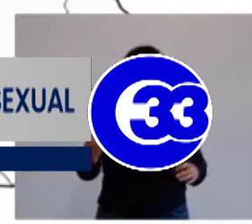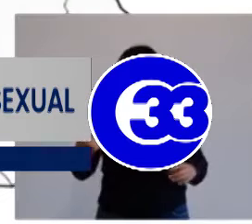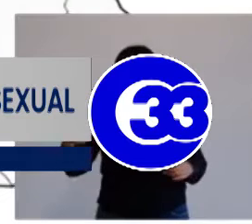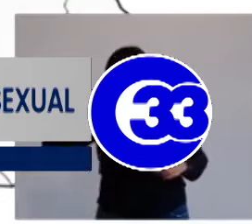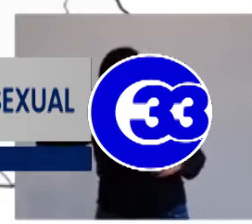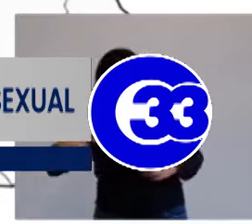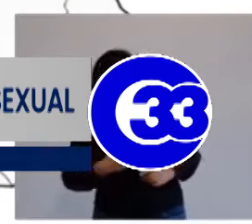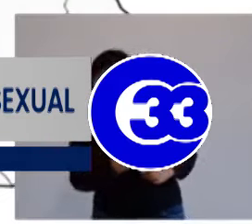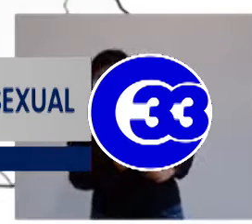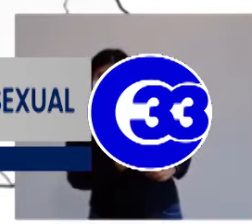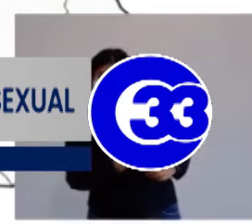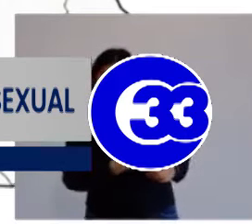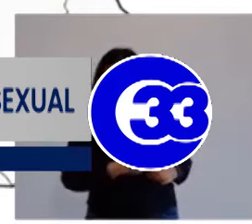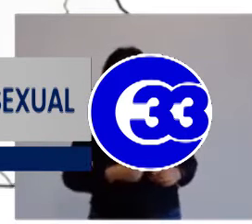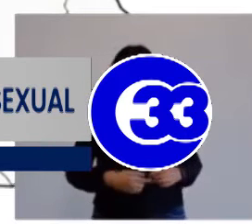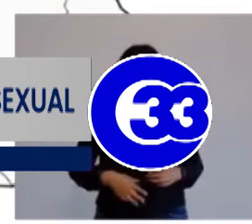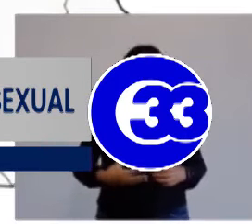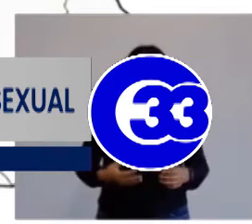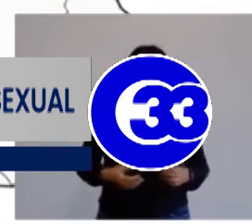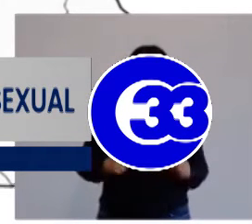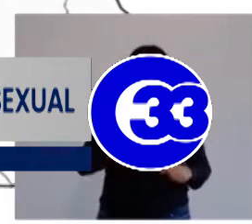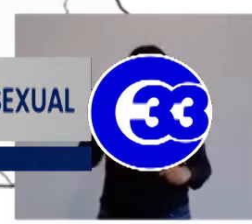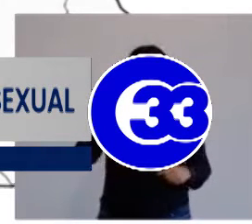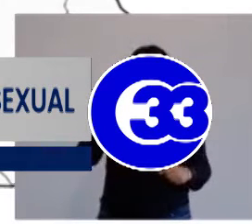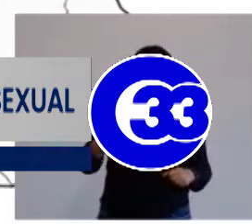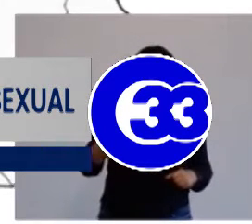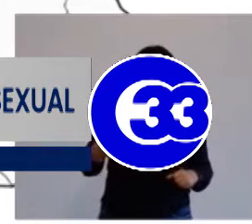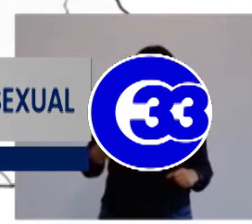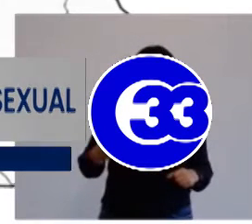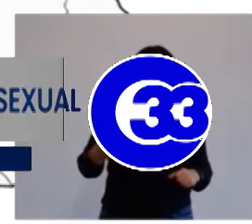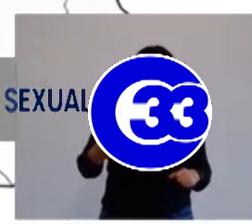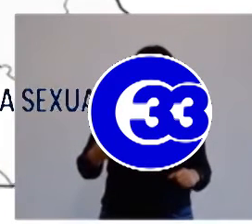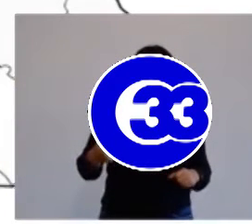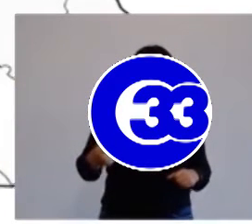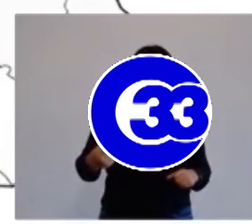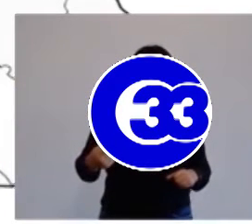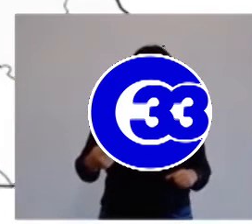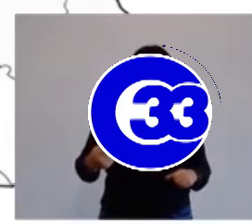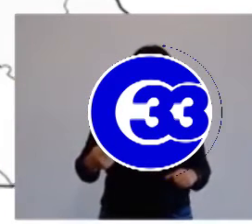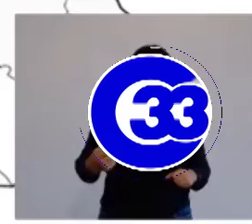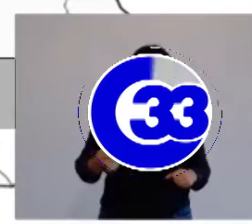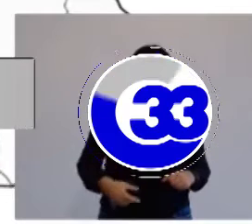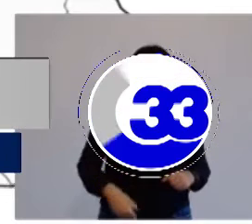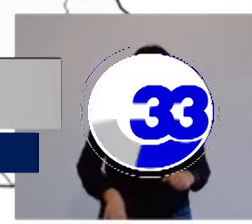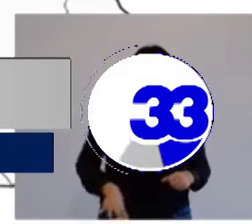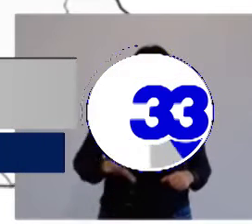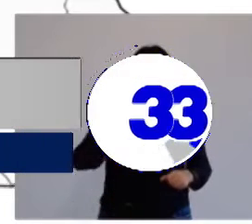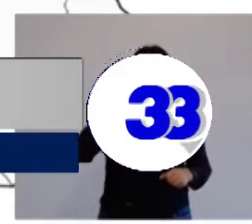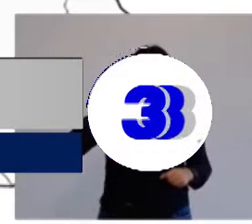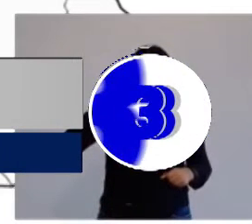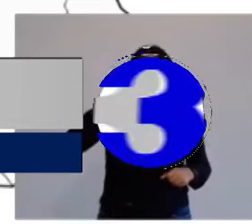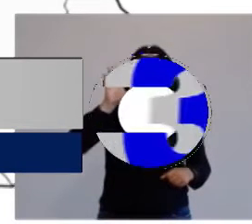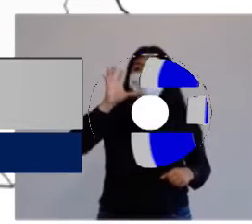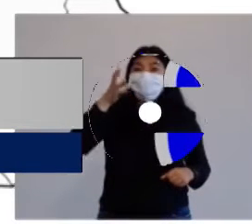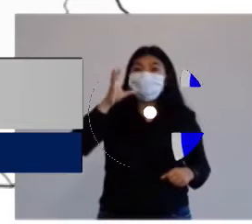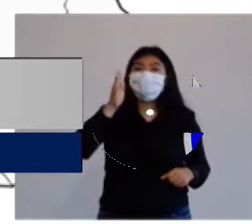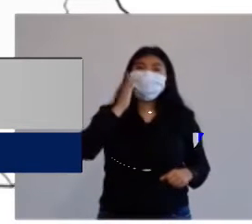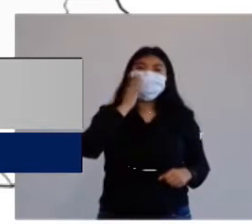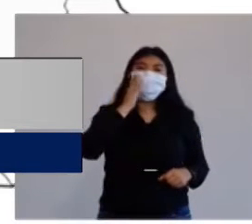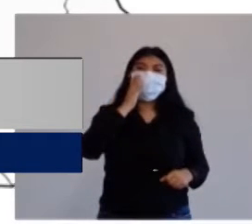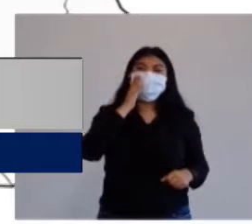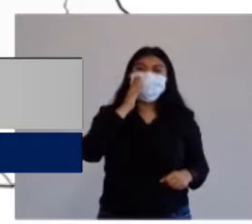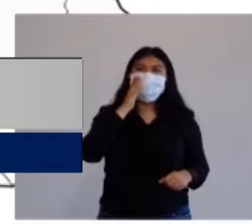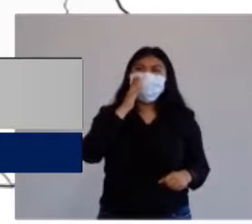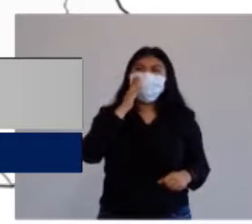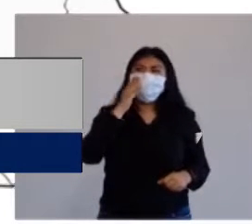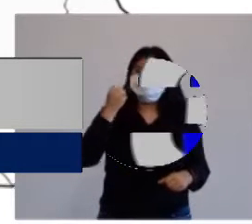Y si ustedes se dan cuenta, los principales agresores son los que tienen el rosado más intenso, y ahí estamos viendo que